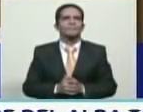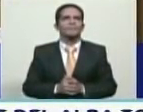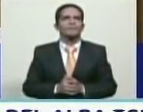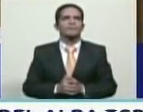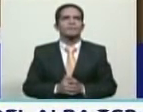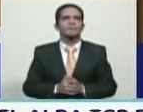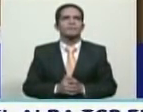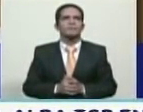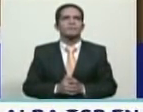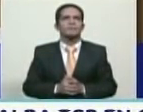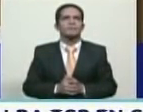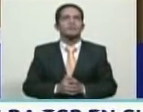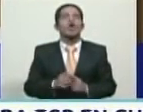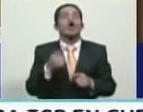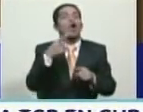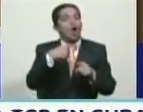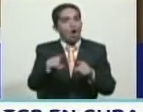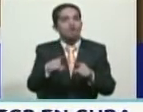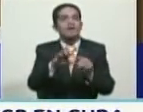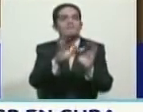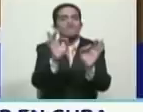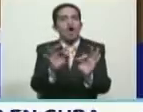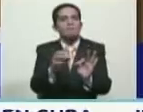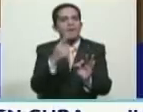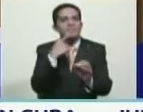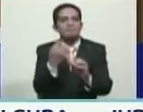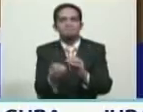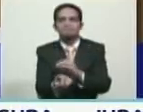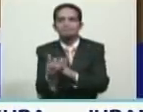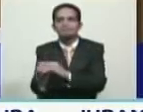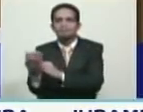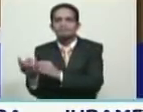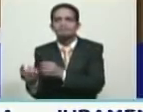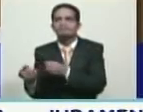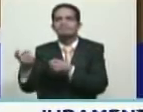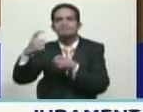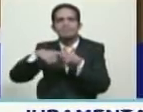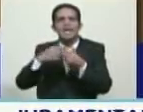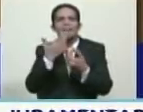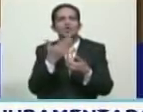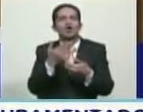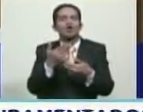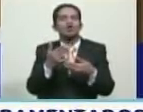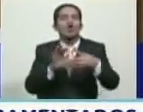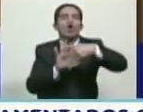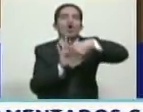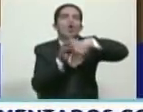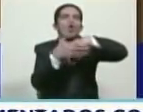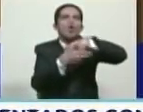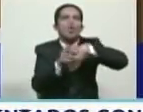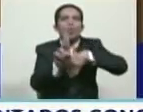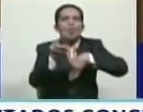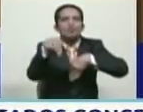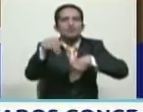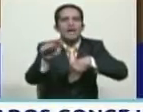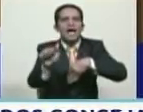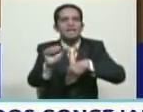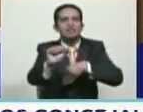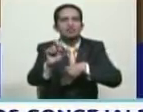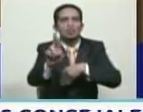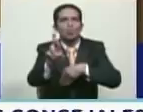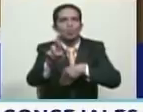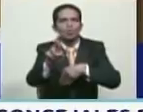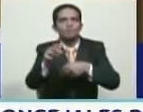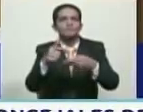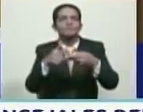Otros espacios de integración están siendo atacados por el imperio, como UNASUR, hasta CELAC.